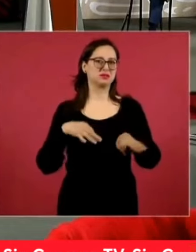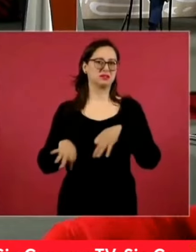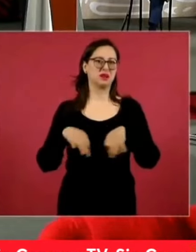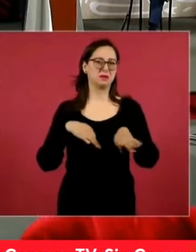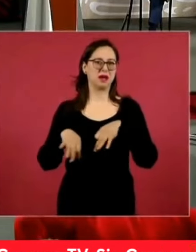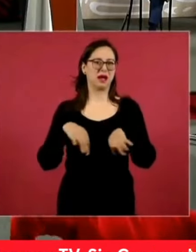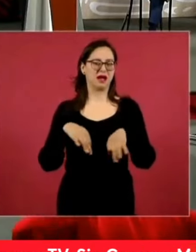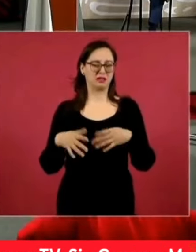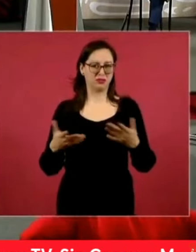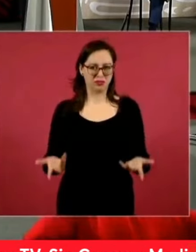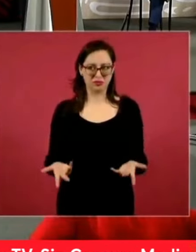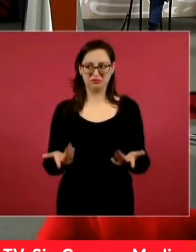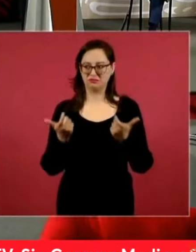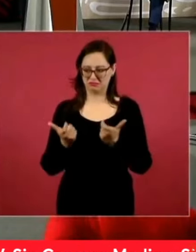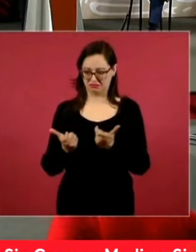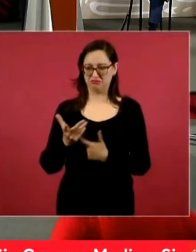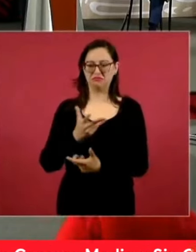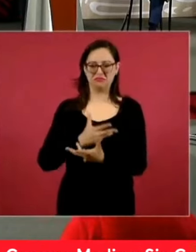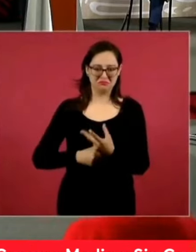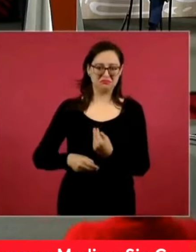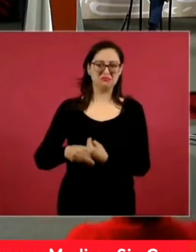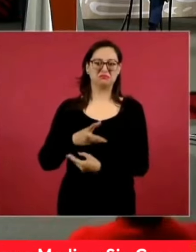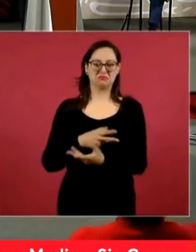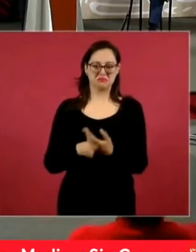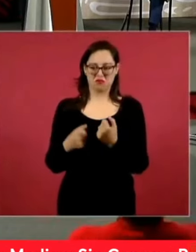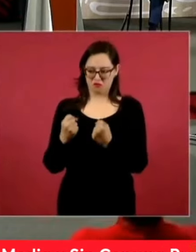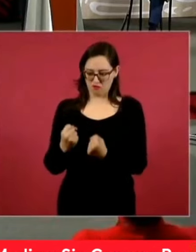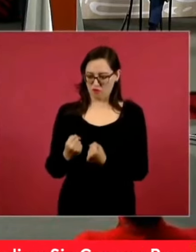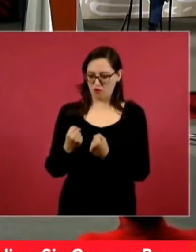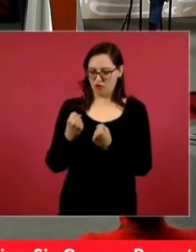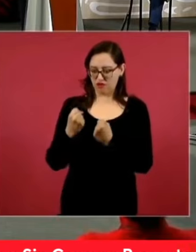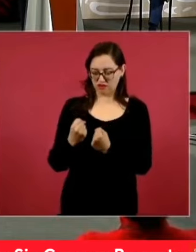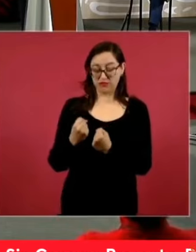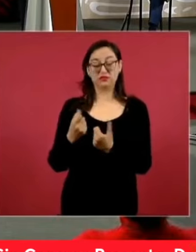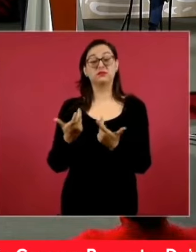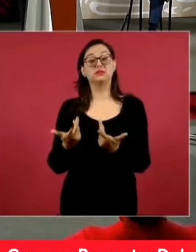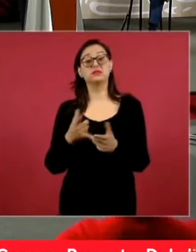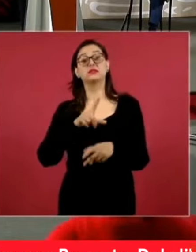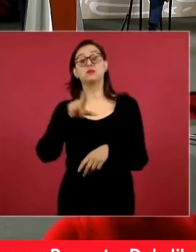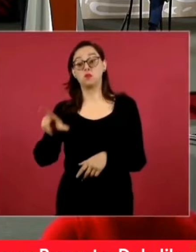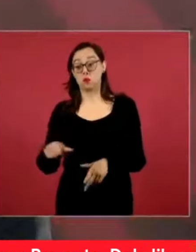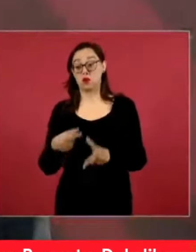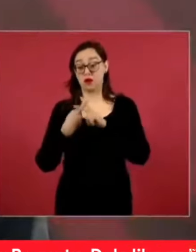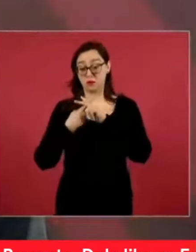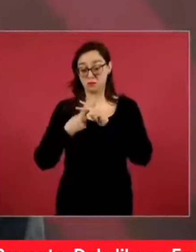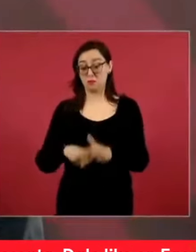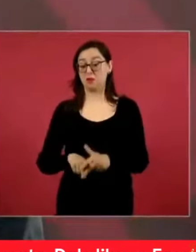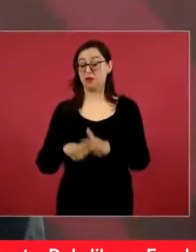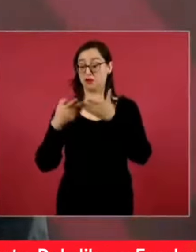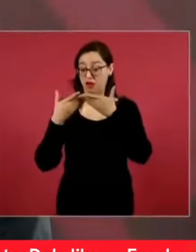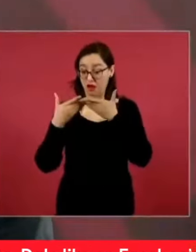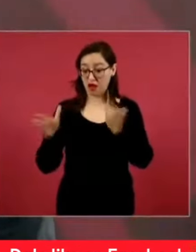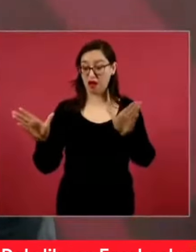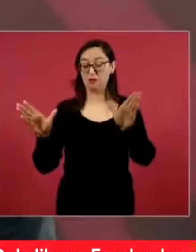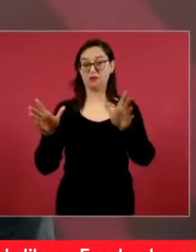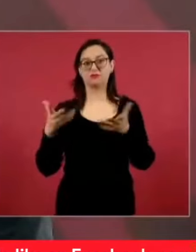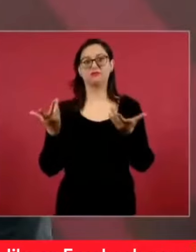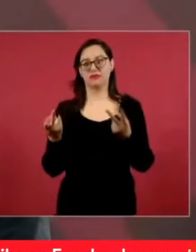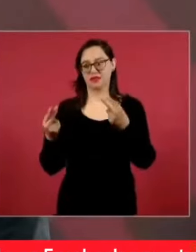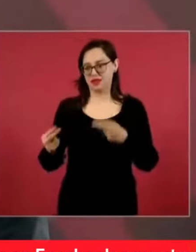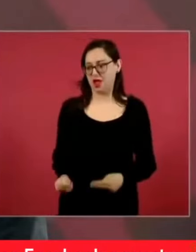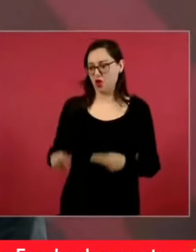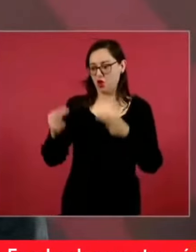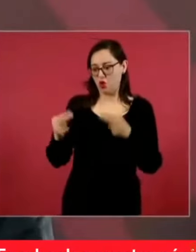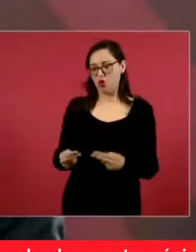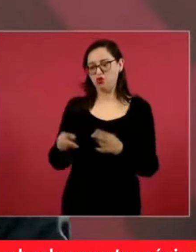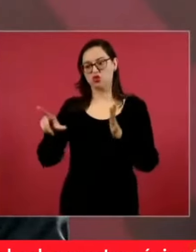fortaleciendo la economía de la entidad. Al iniciar operaciones se han abierto nuevas oportunidades para el comercio y